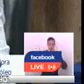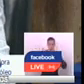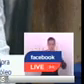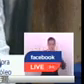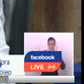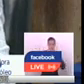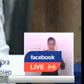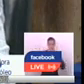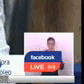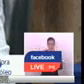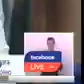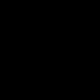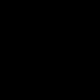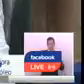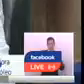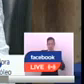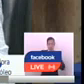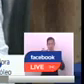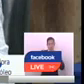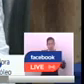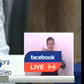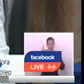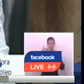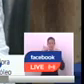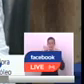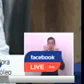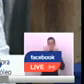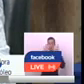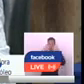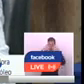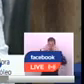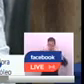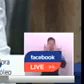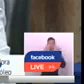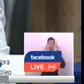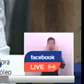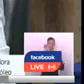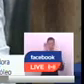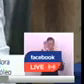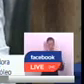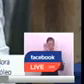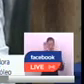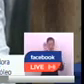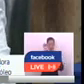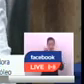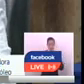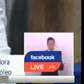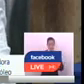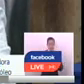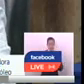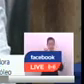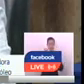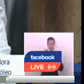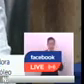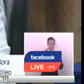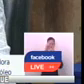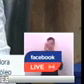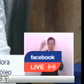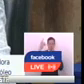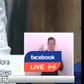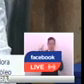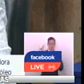en toda la cadena y por esto que también, de acuerdo a diferentes análisis que pueda realizar la dirección,